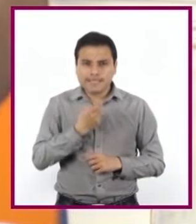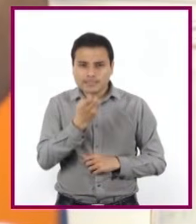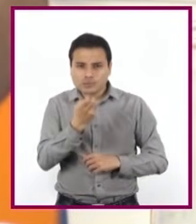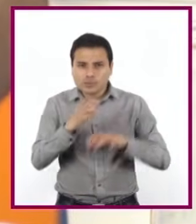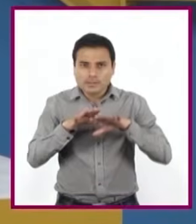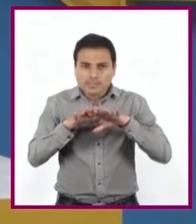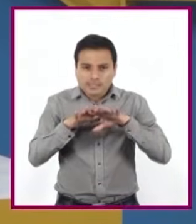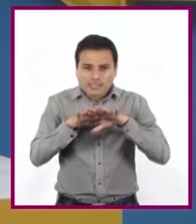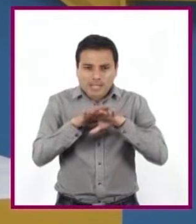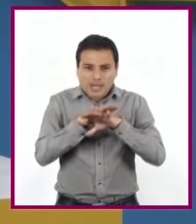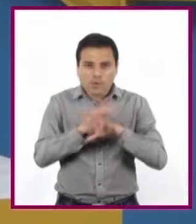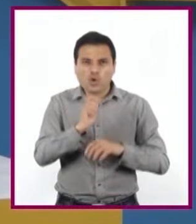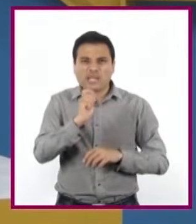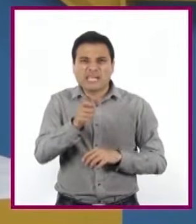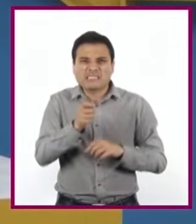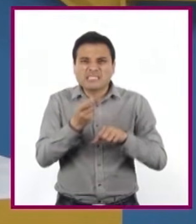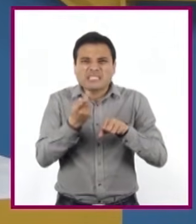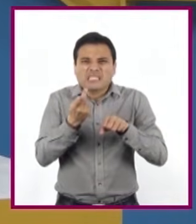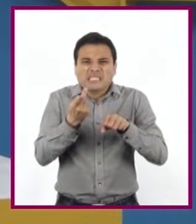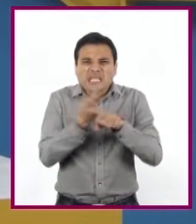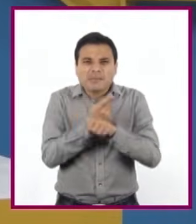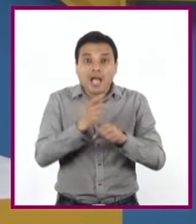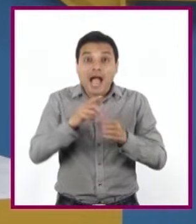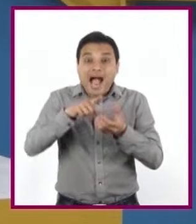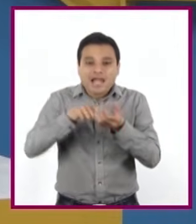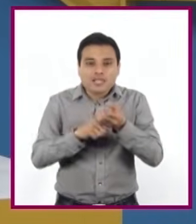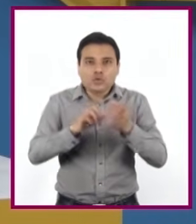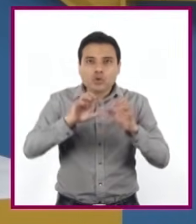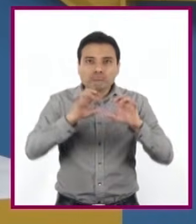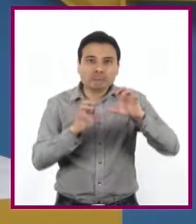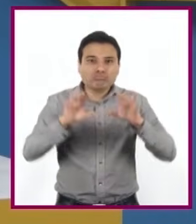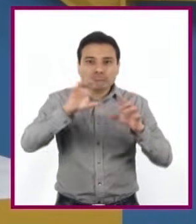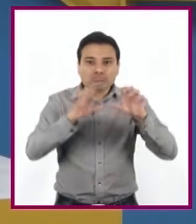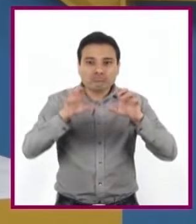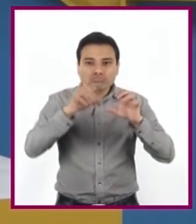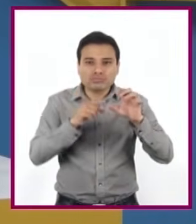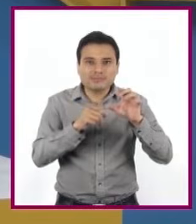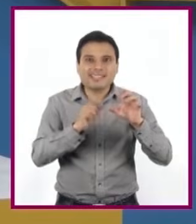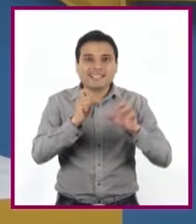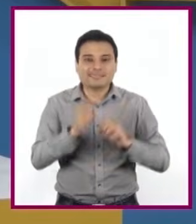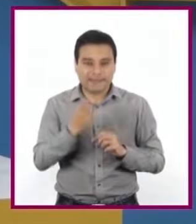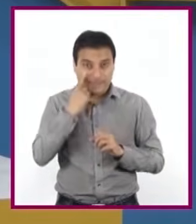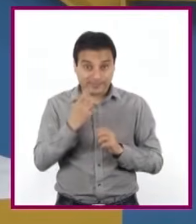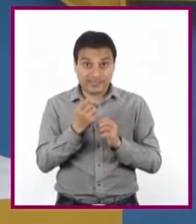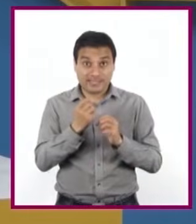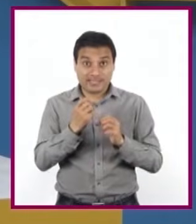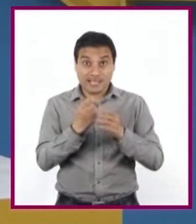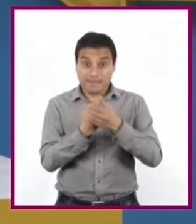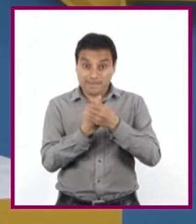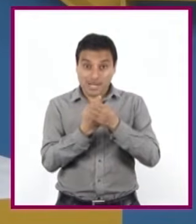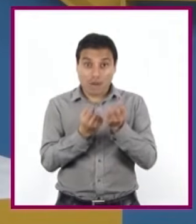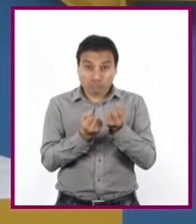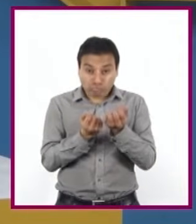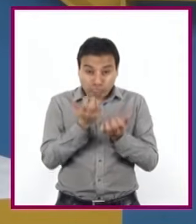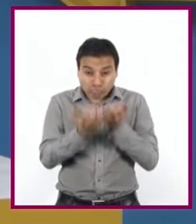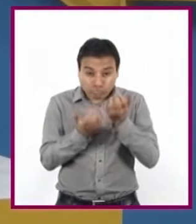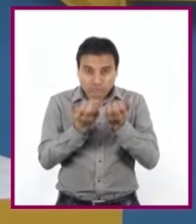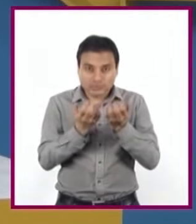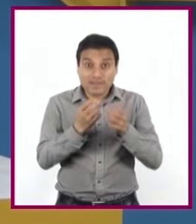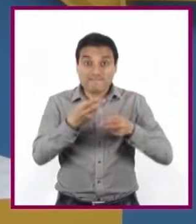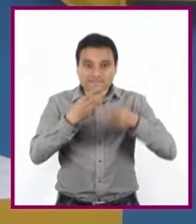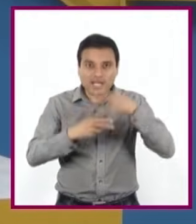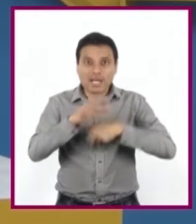de estado diciendo qué está pasando con las partículas de la vela? Al calentar la vela aumenta la